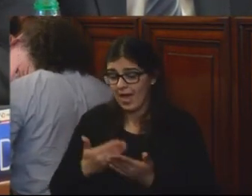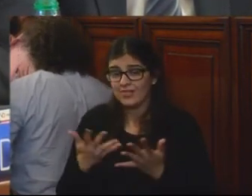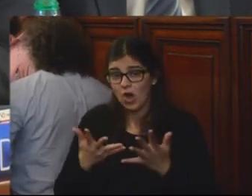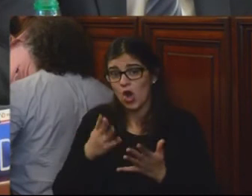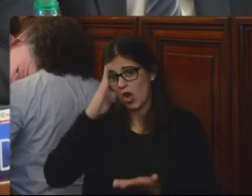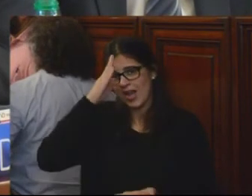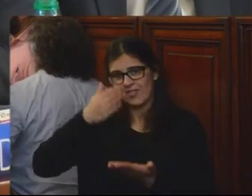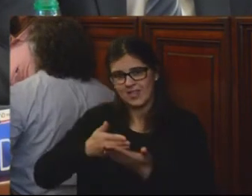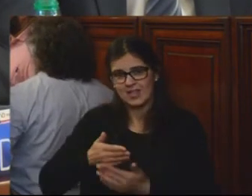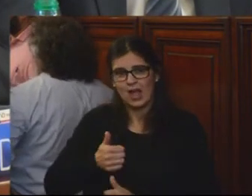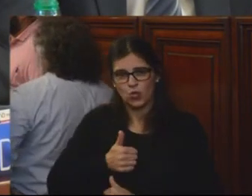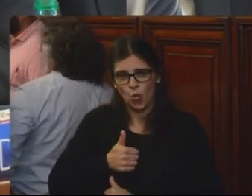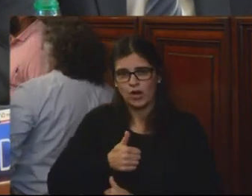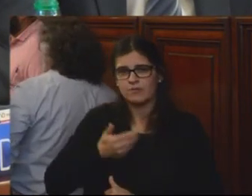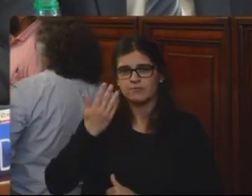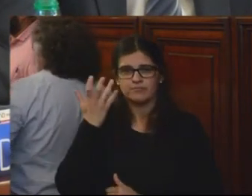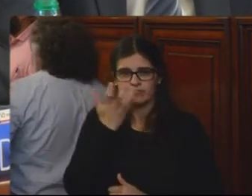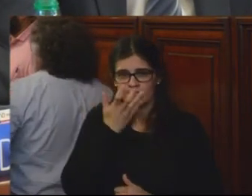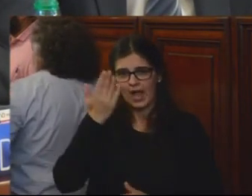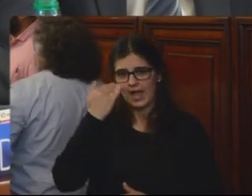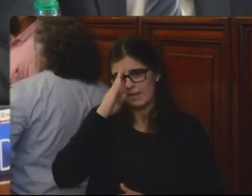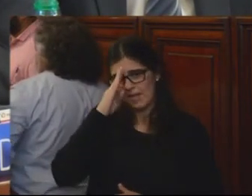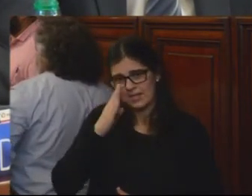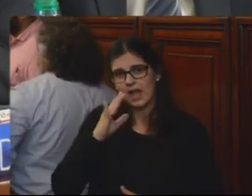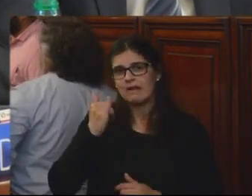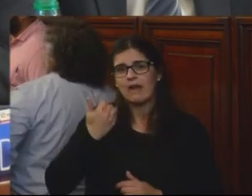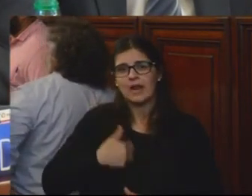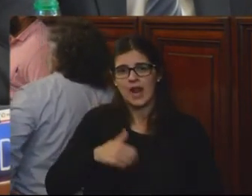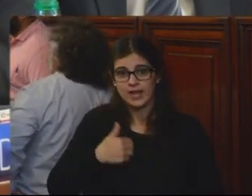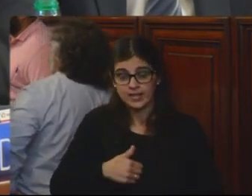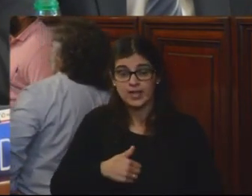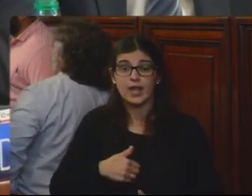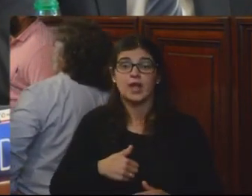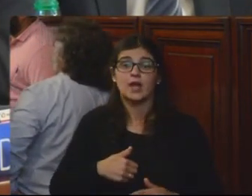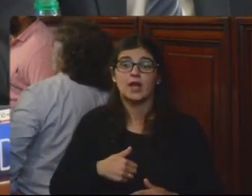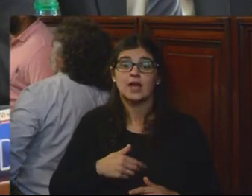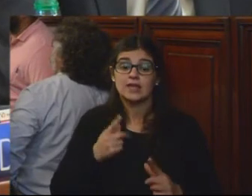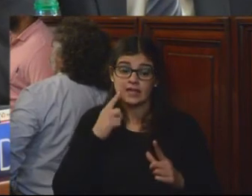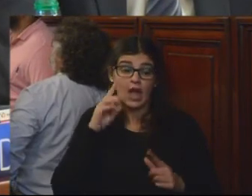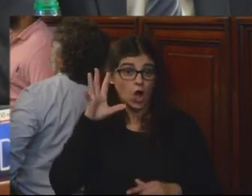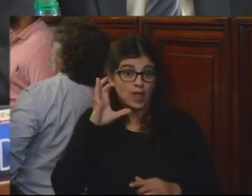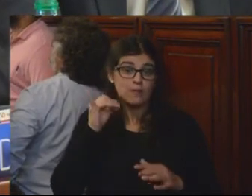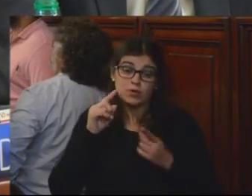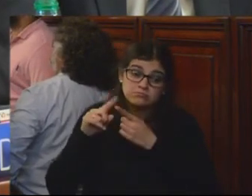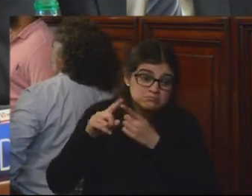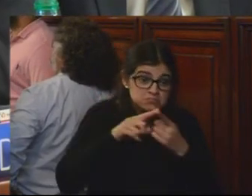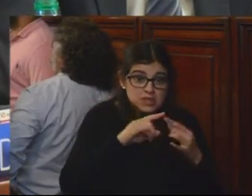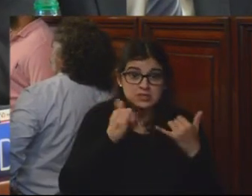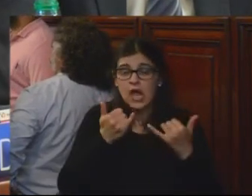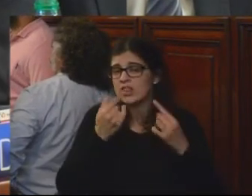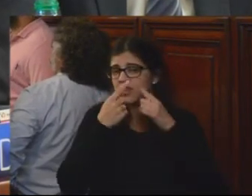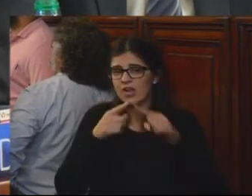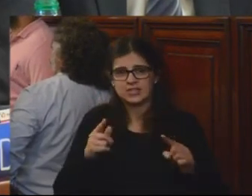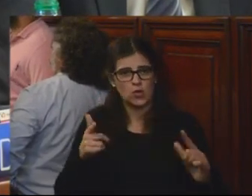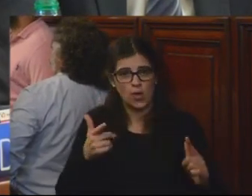dictadura la feroz dictadura militar que nos aceptó en la argentina y que acordaron si no hay diferencia y por eso